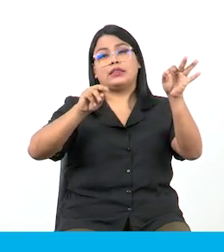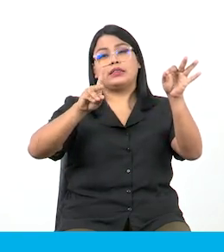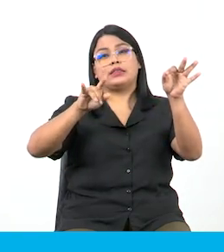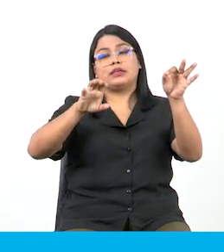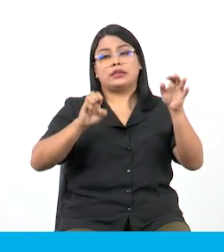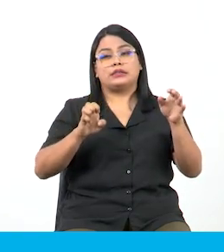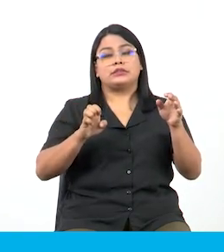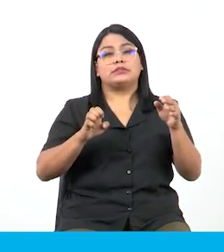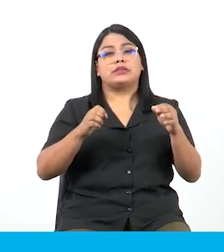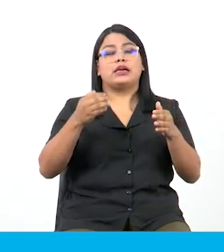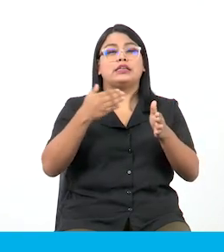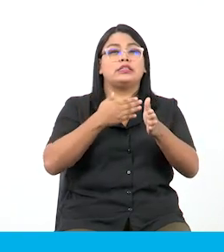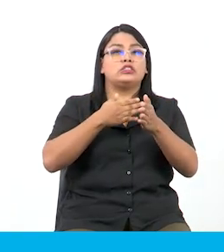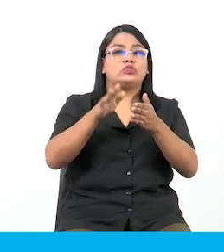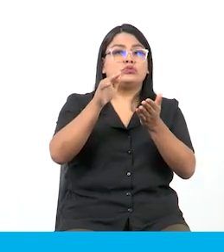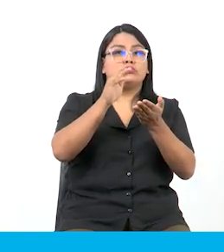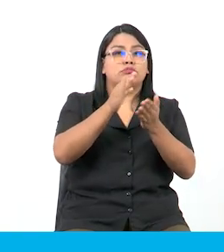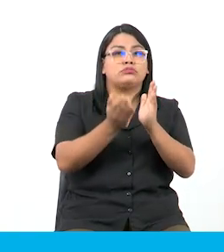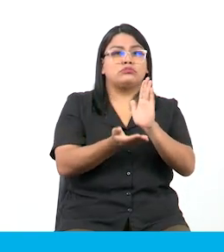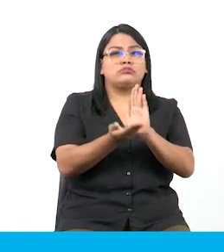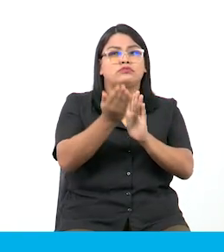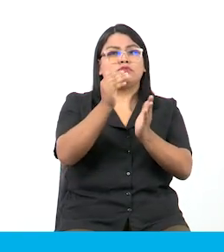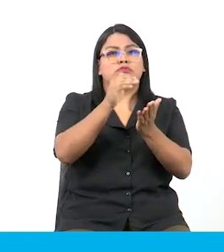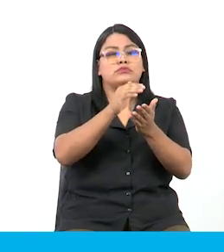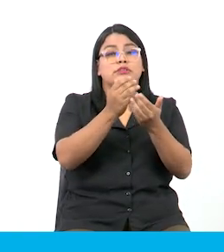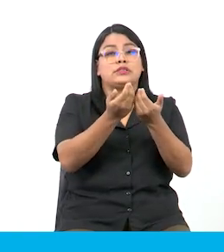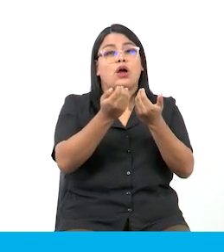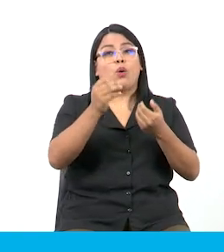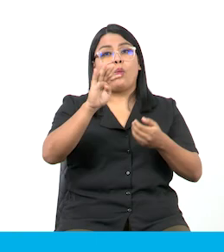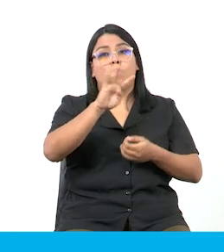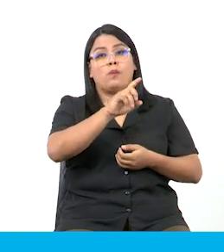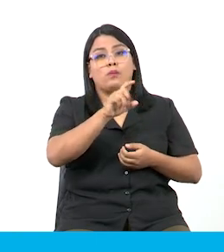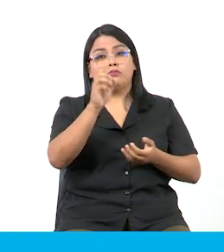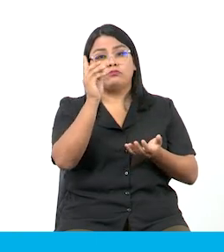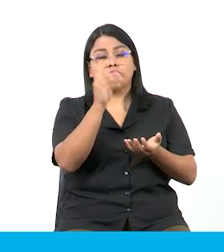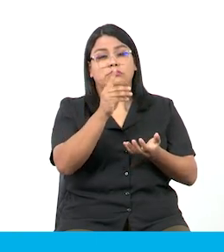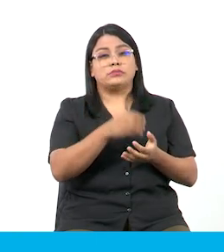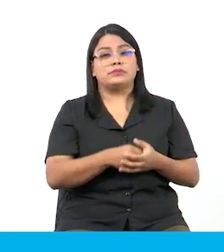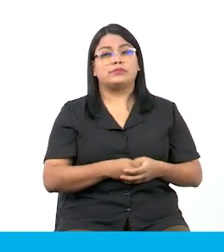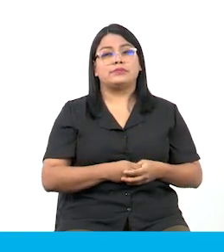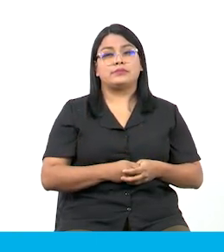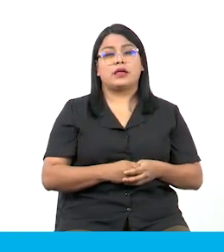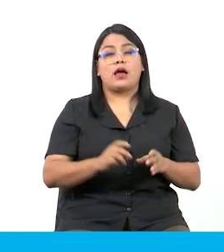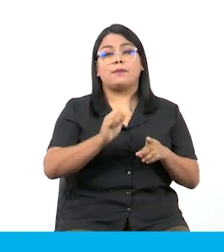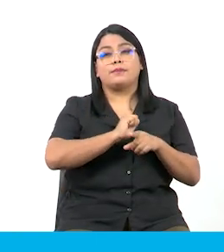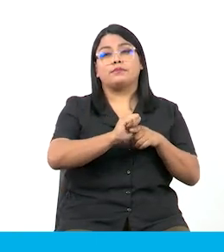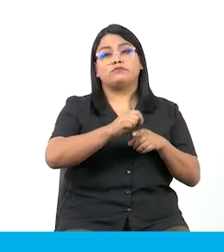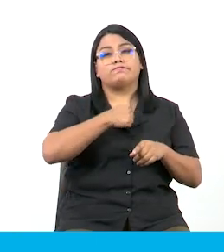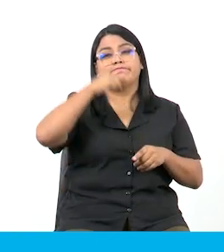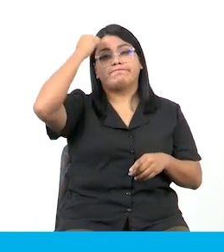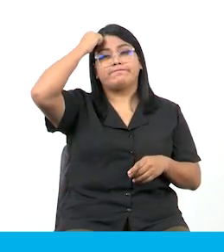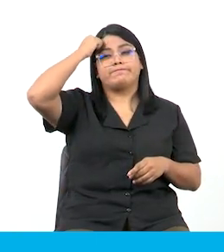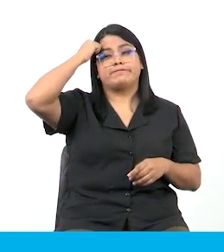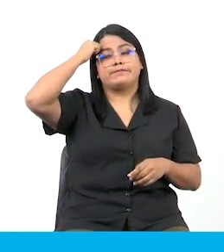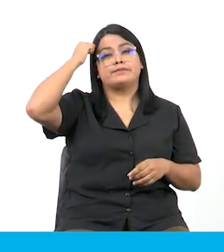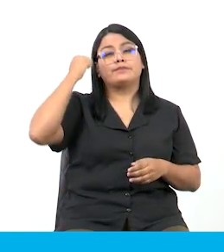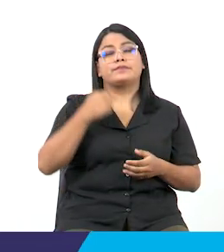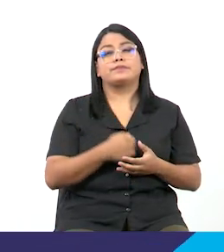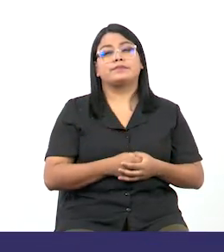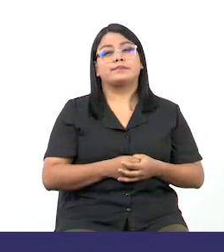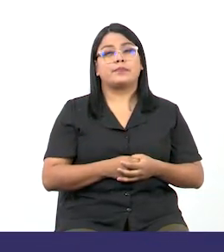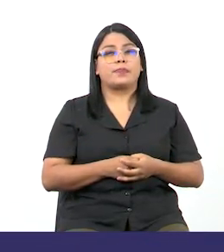de unidad. Desarrollo de la unidad dividida en 4 semanas didácticas. Practico lo